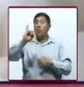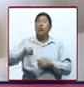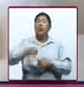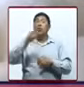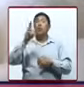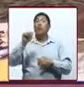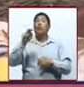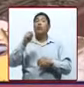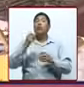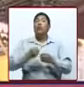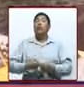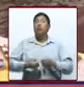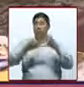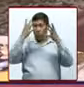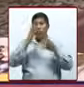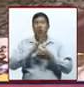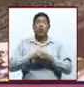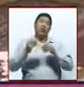tenemos muchas historias.